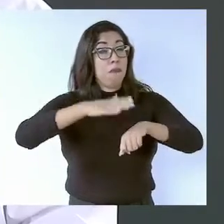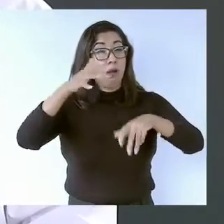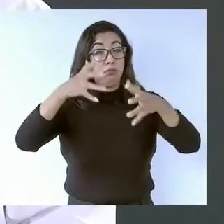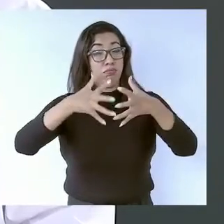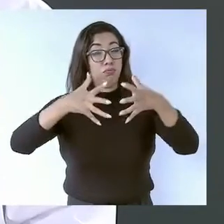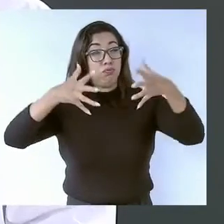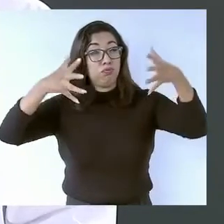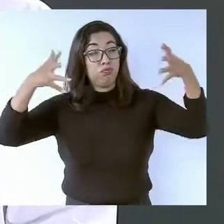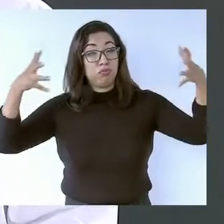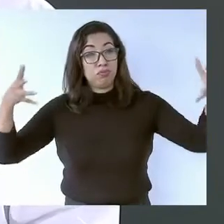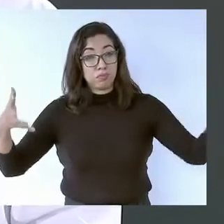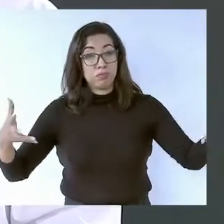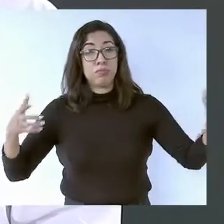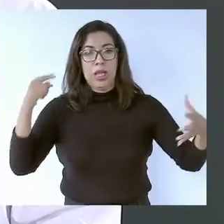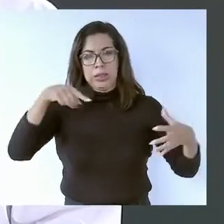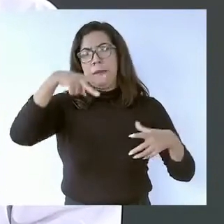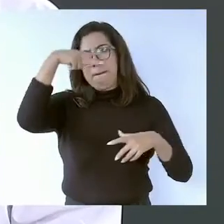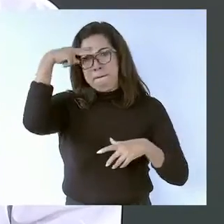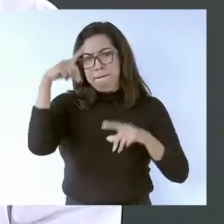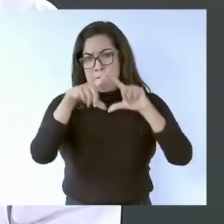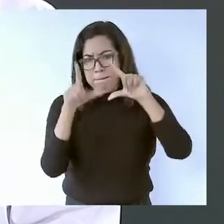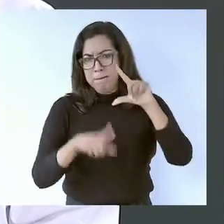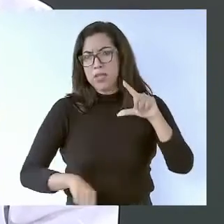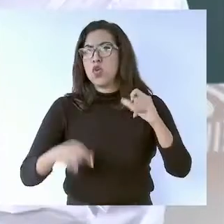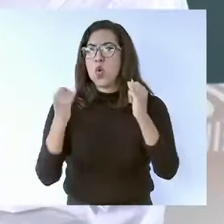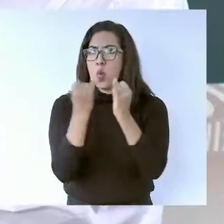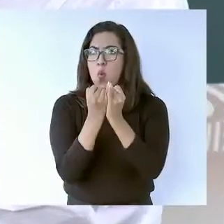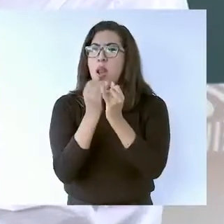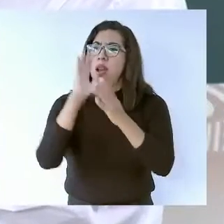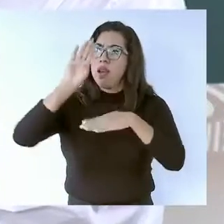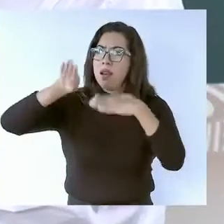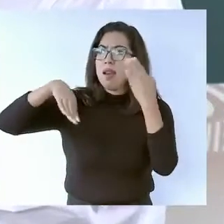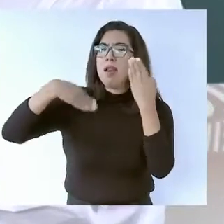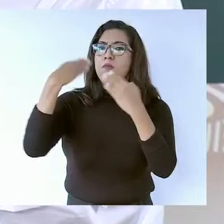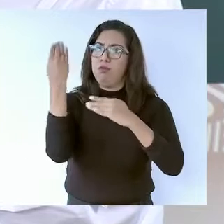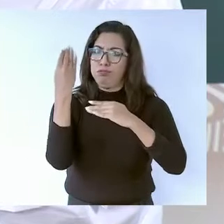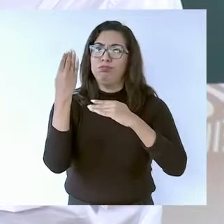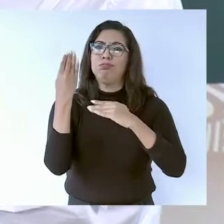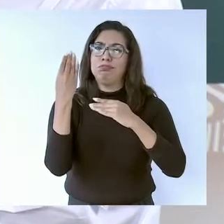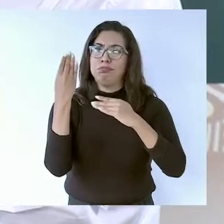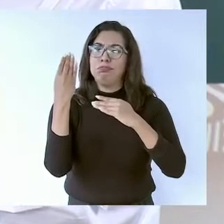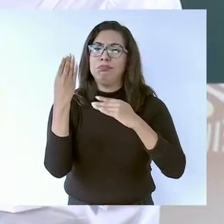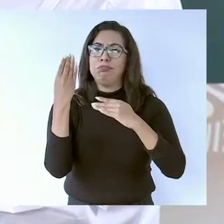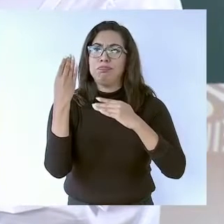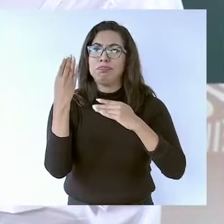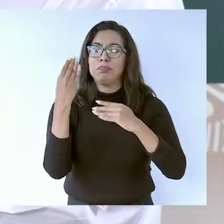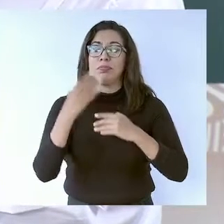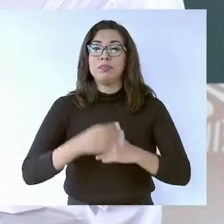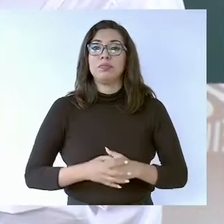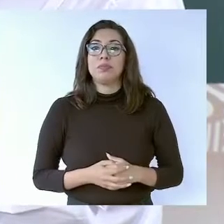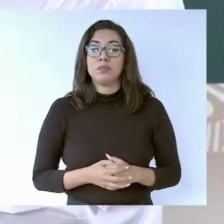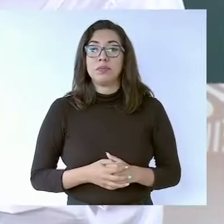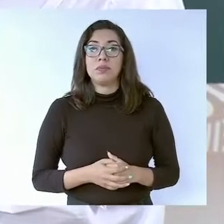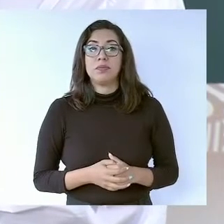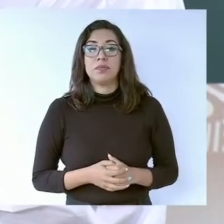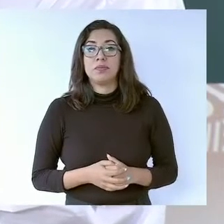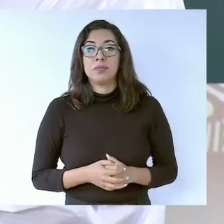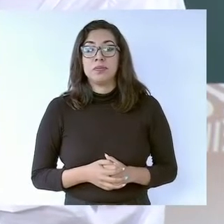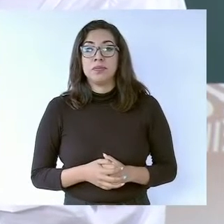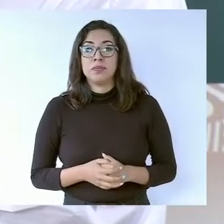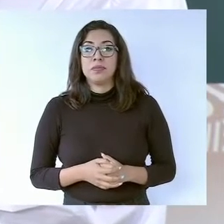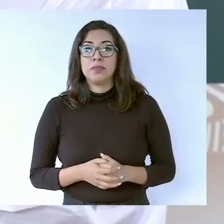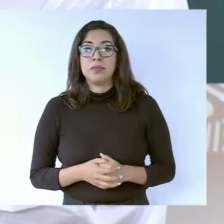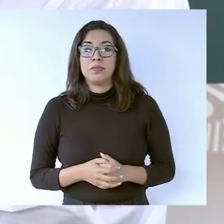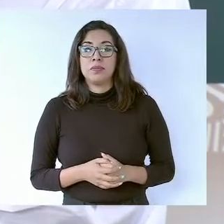El Tramo 5 Sur constituye un gran reto de ingeniería para mejorar la conectividad entre sitios